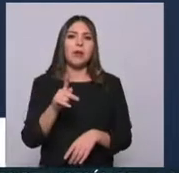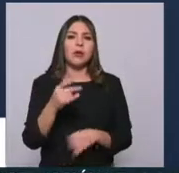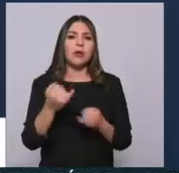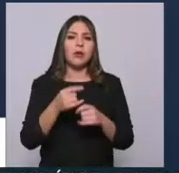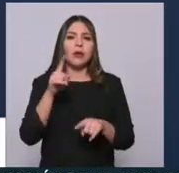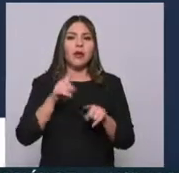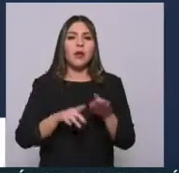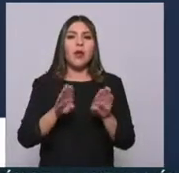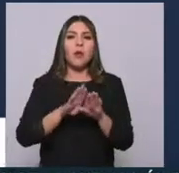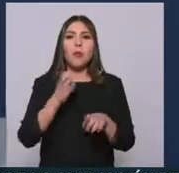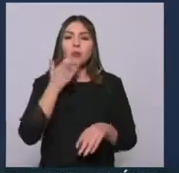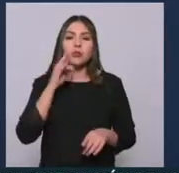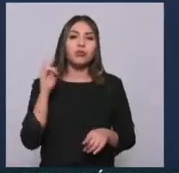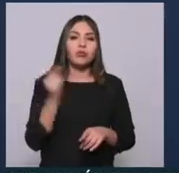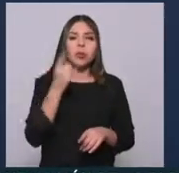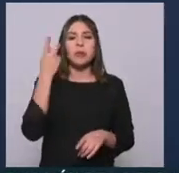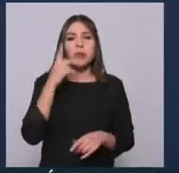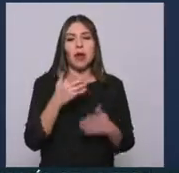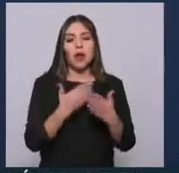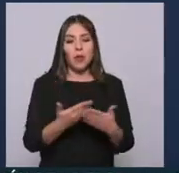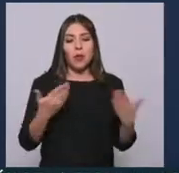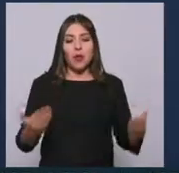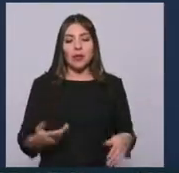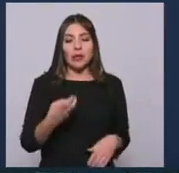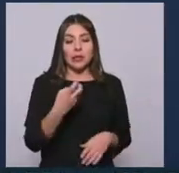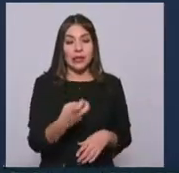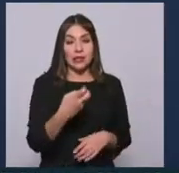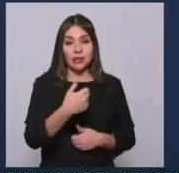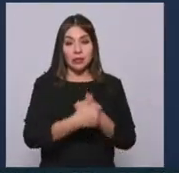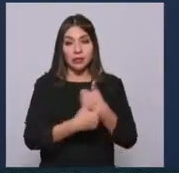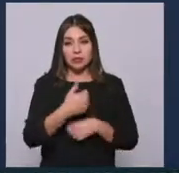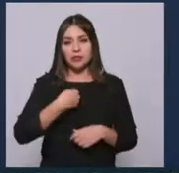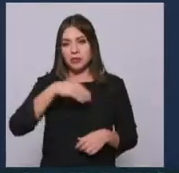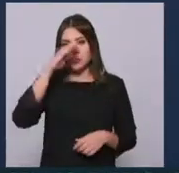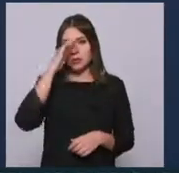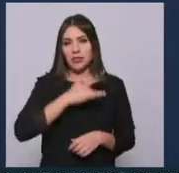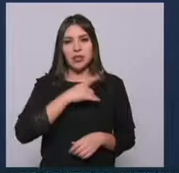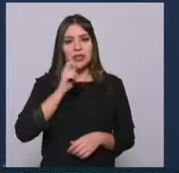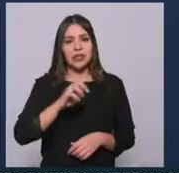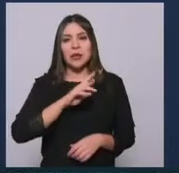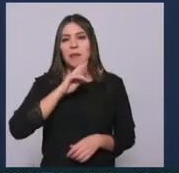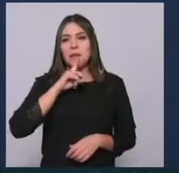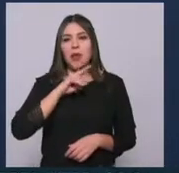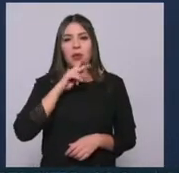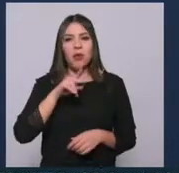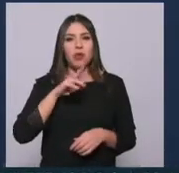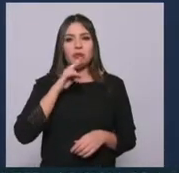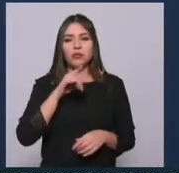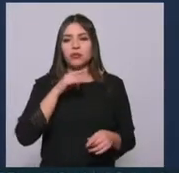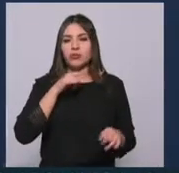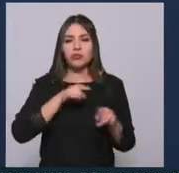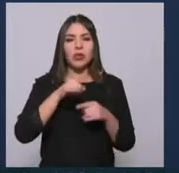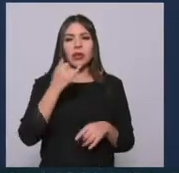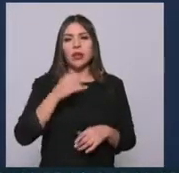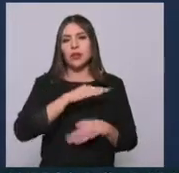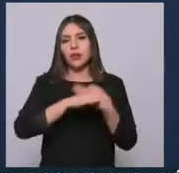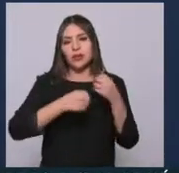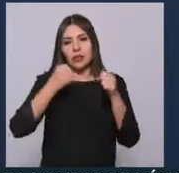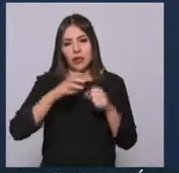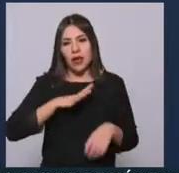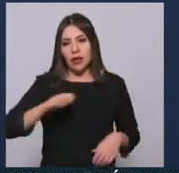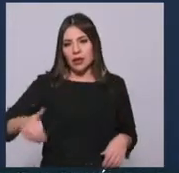poco de ritmo. Pero esta carrera creo que va a ser mucho más fluida y va a tener accidentes como casi